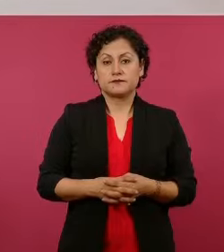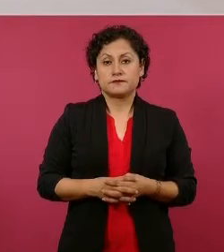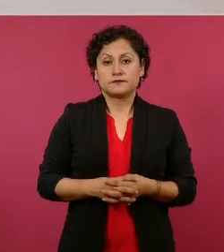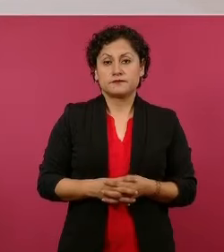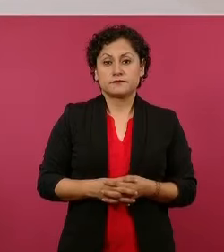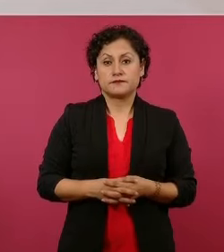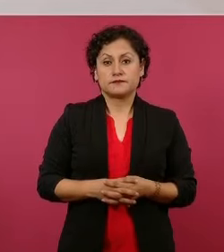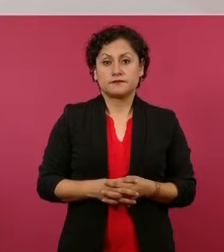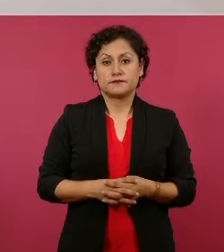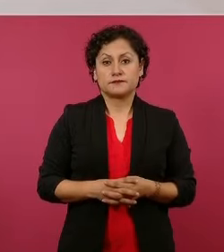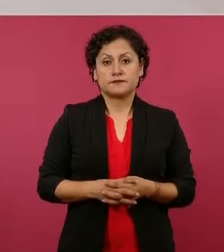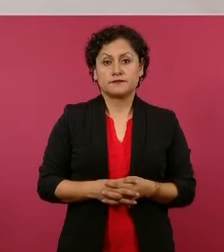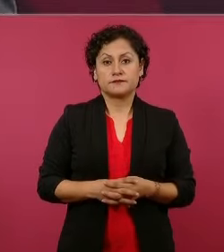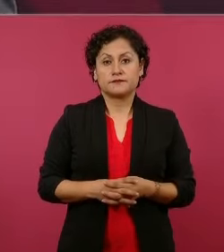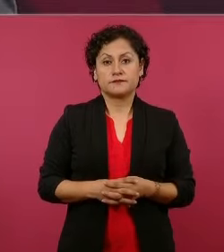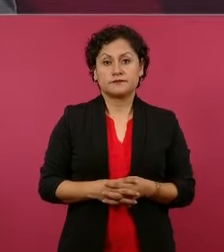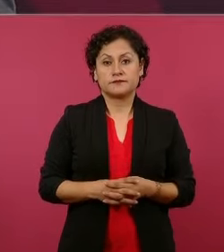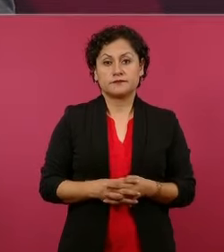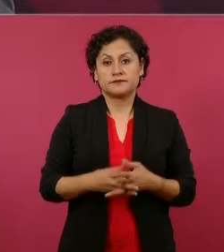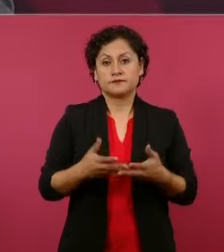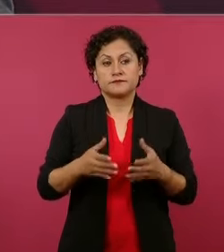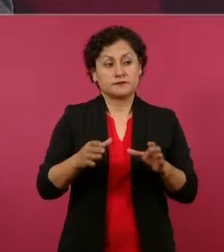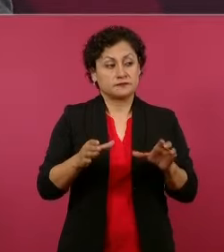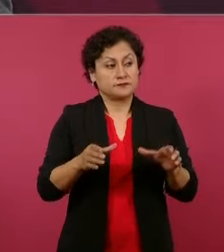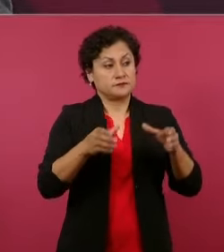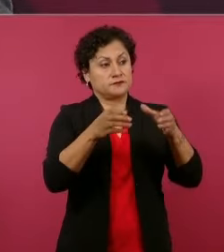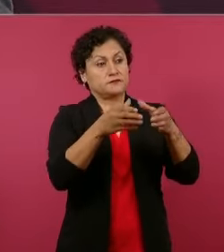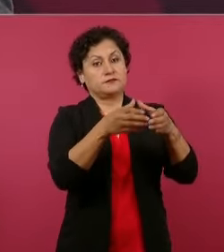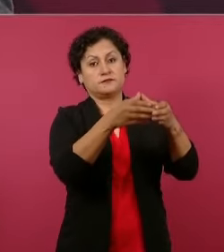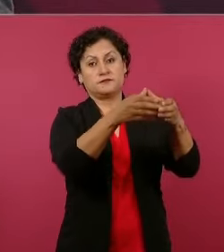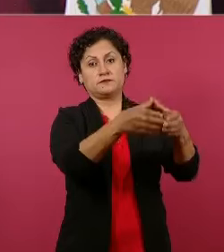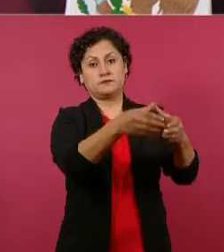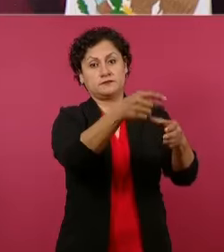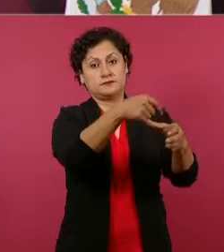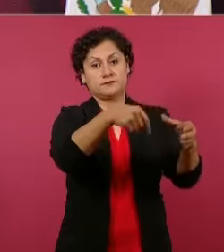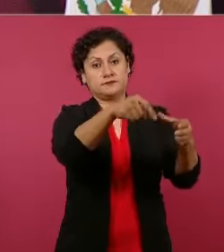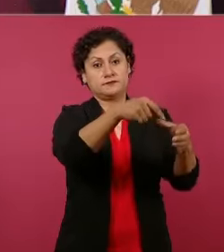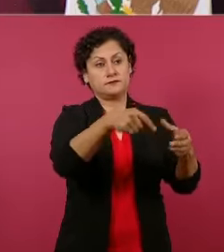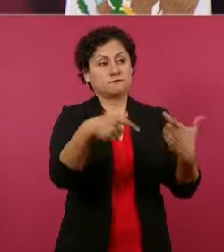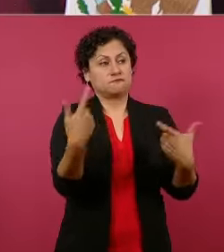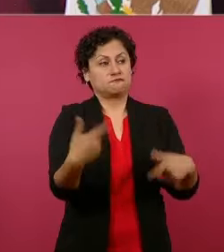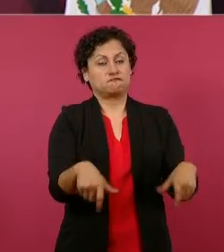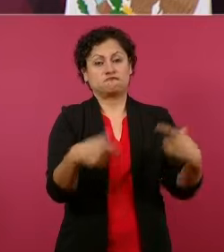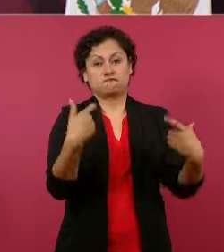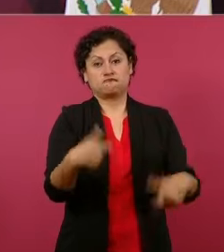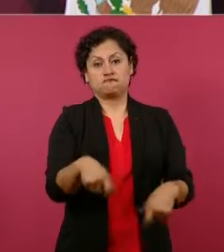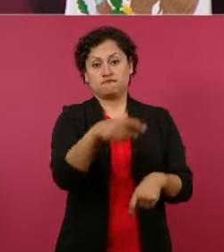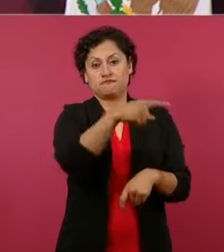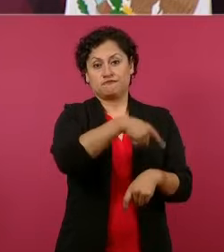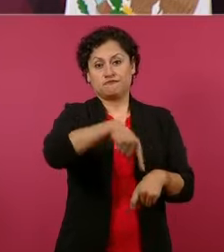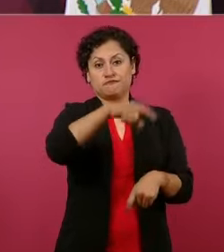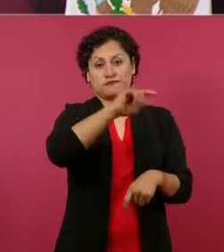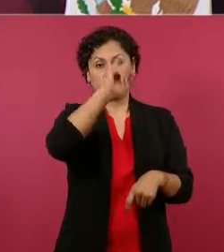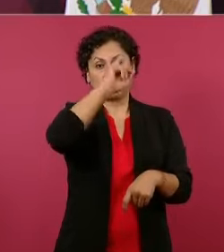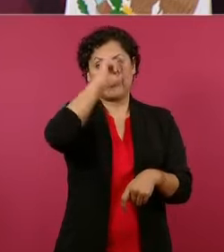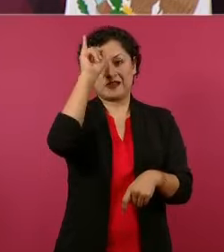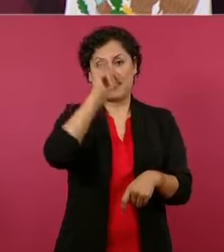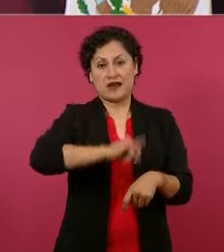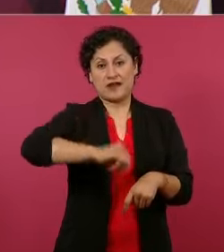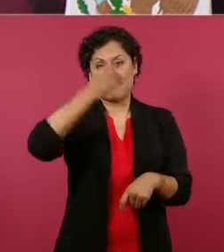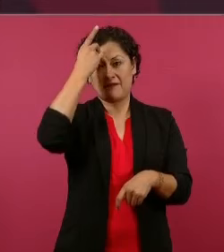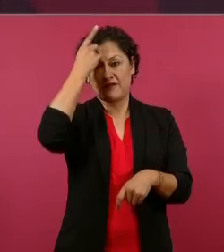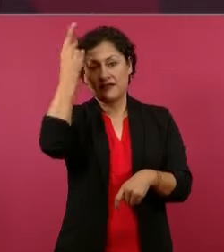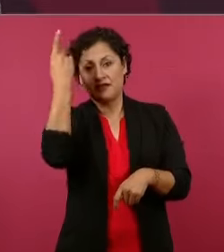no de la oligarquía o los más encumbrados